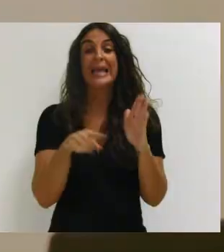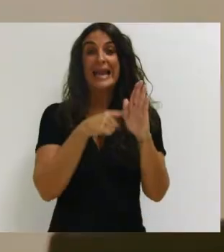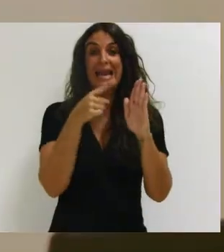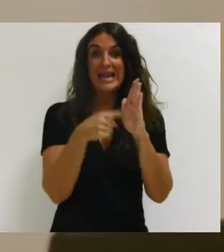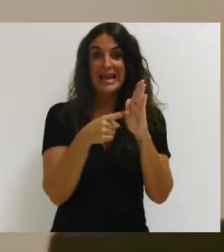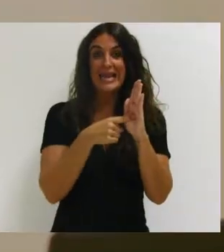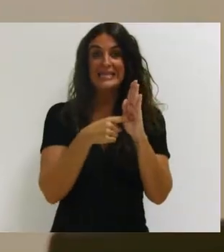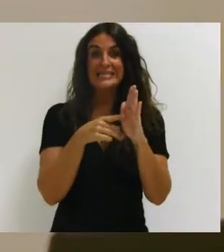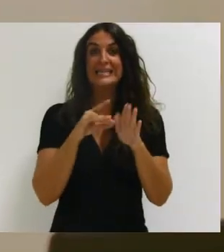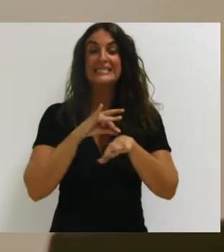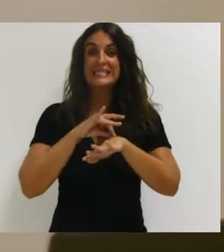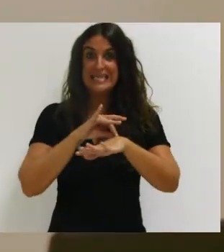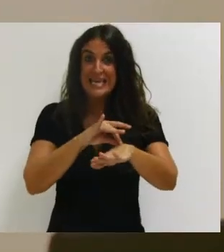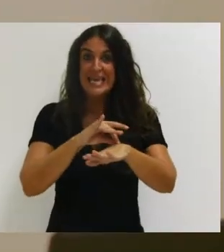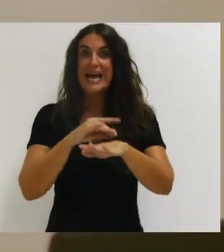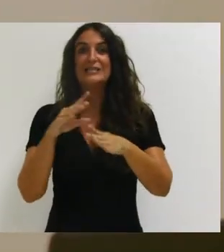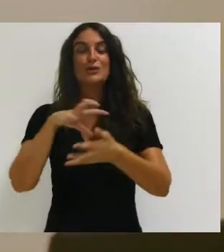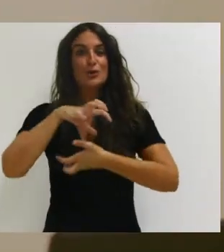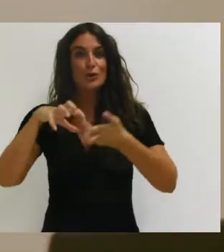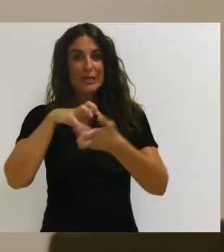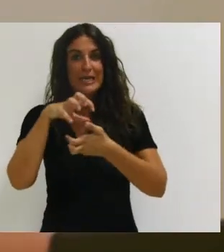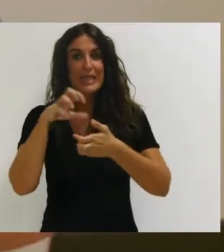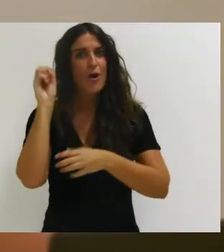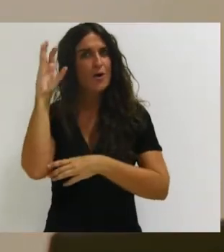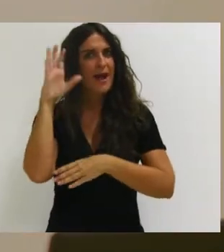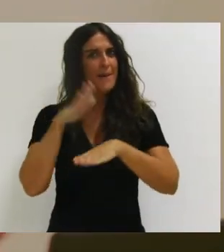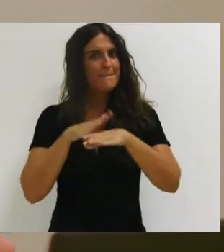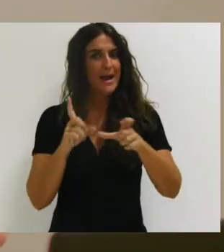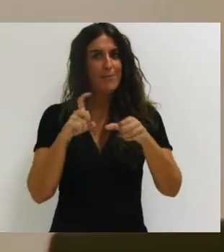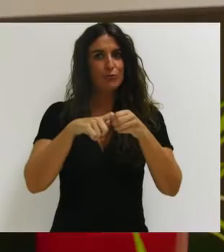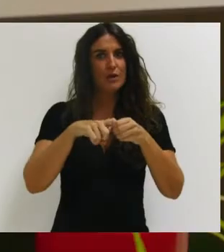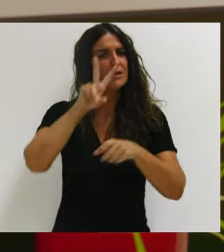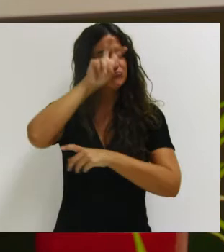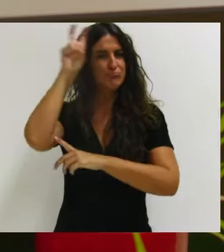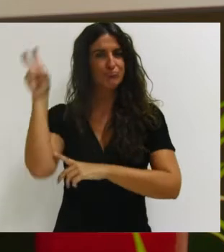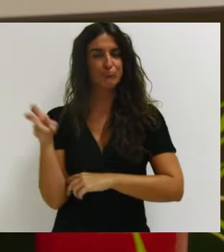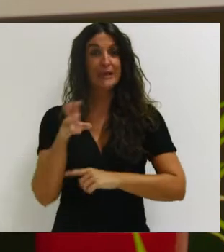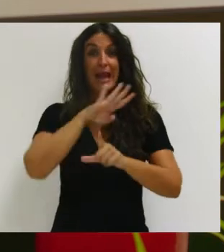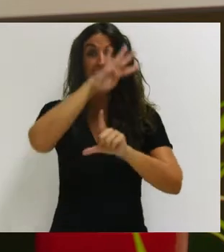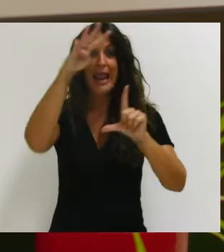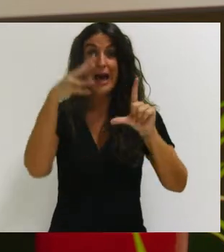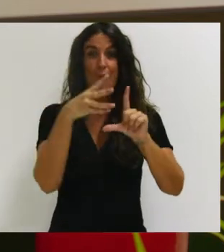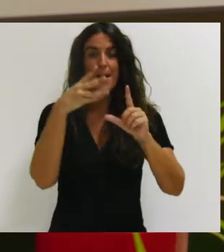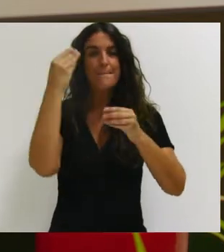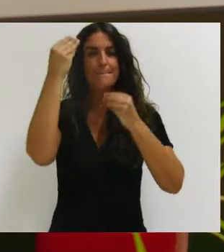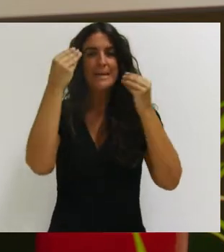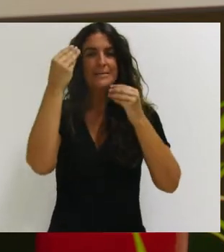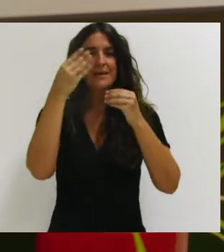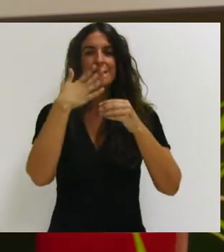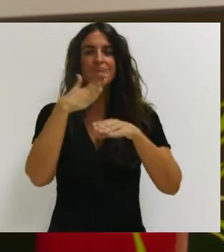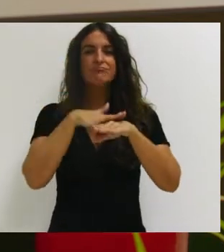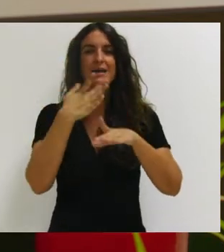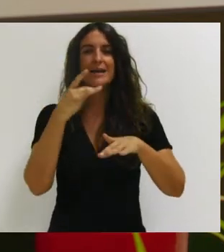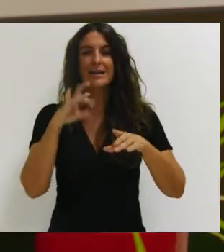guías, noticias, jornadas y cursos para apuntarte y mucho más. La página web está pensada para